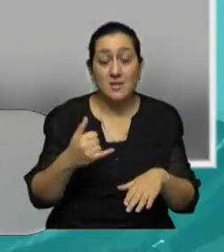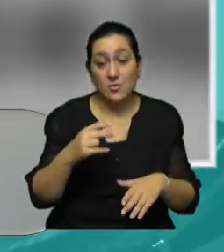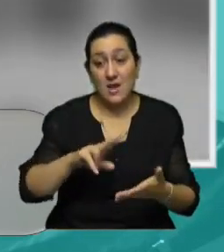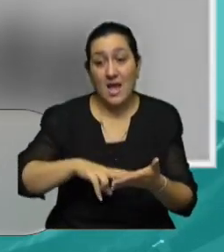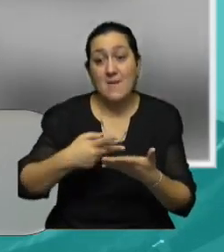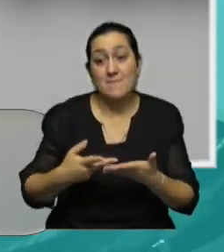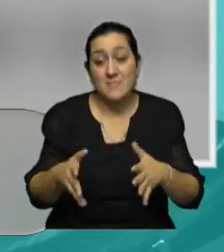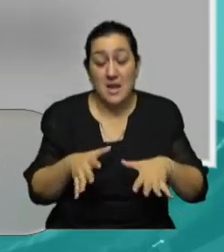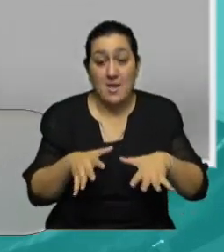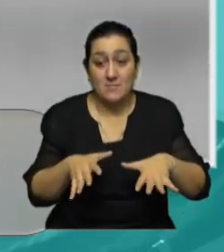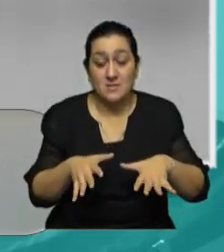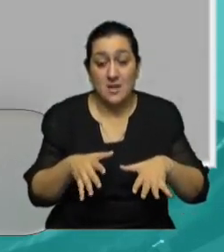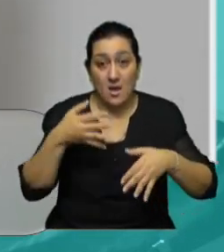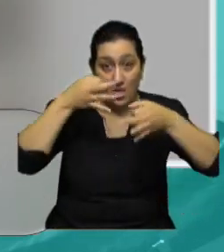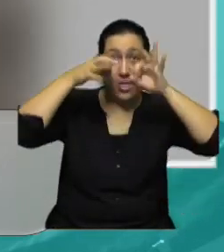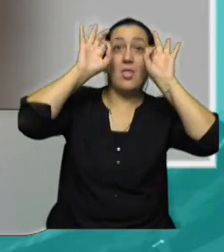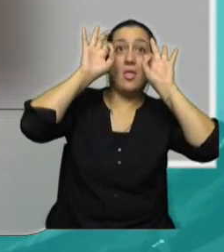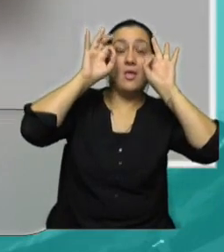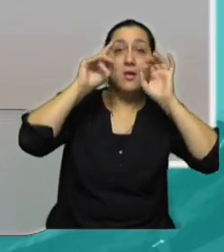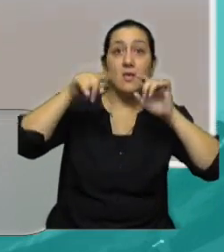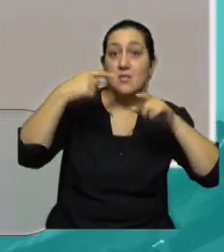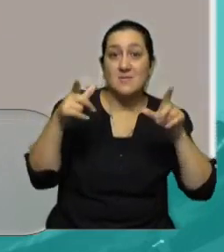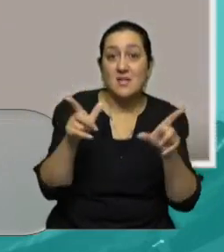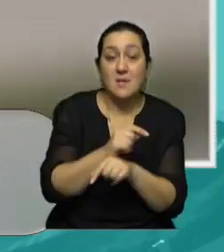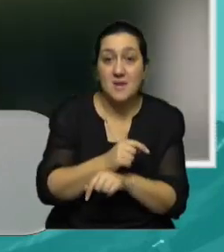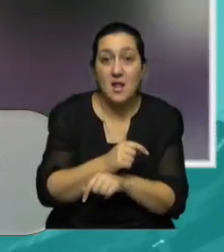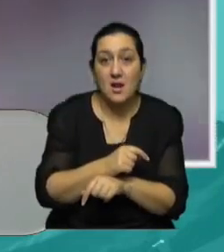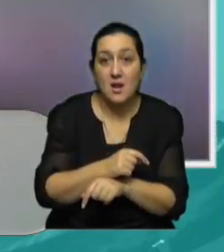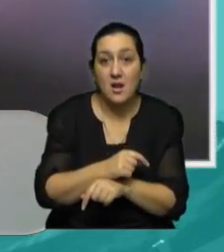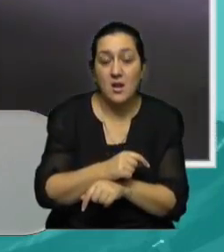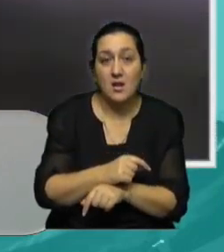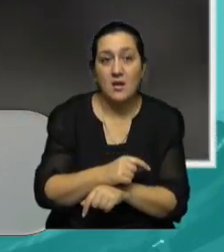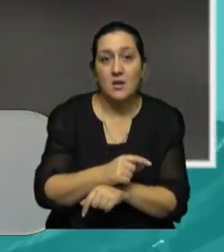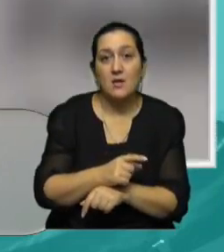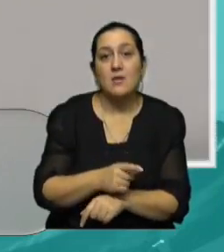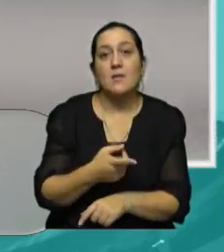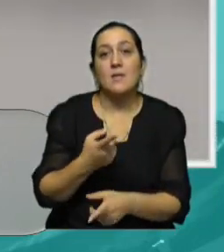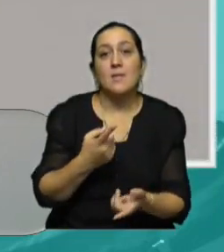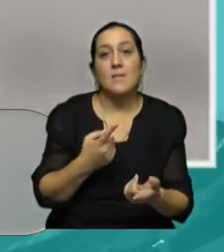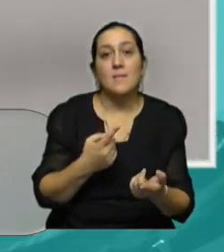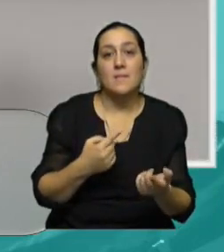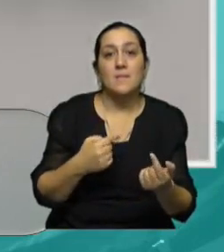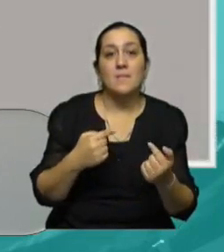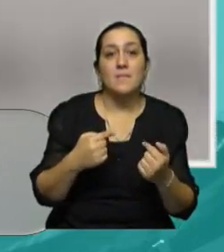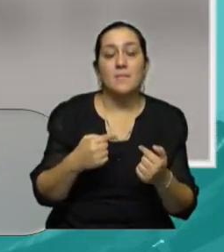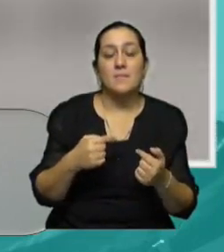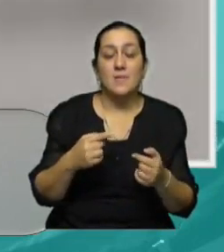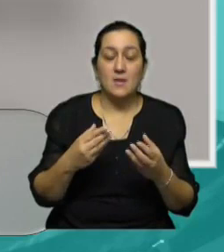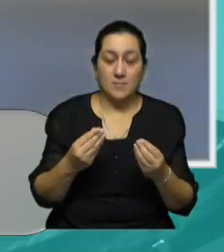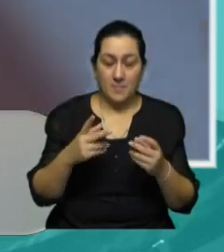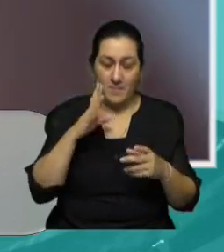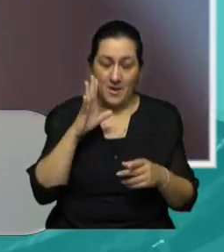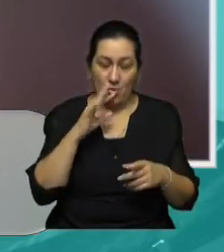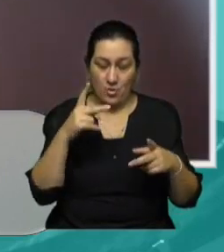maduración del cerebro y bueno, íbamos por ese camino porque en sí un montón de otras cosas que se iban descartando. Claro. Imagino, perdón que te interrumpa,